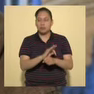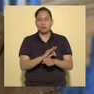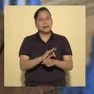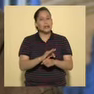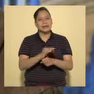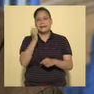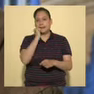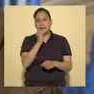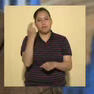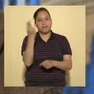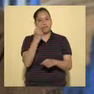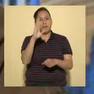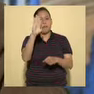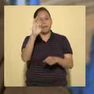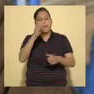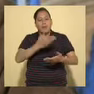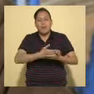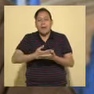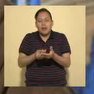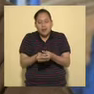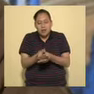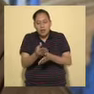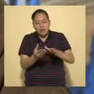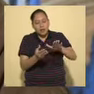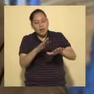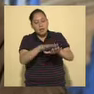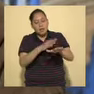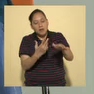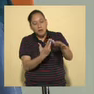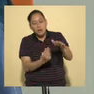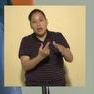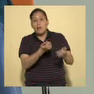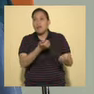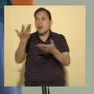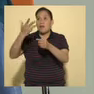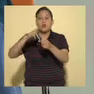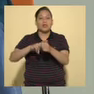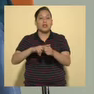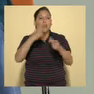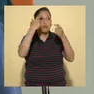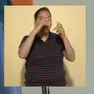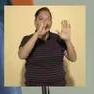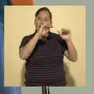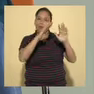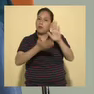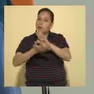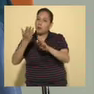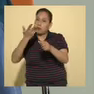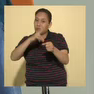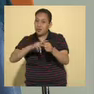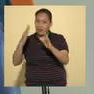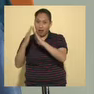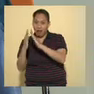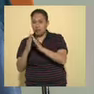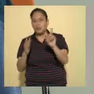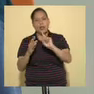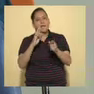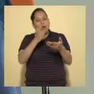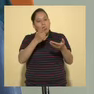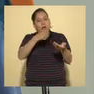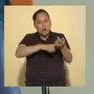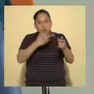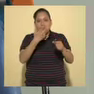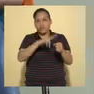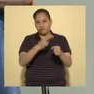que se haga en los recién nacidos antes de que egresen del hospital. Normalmente, para tomar, ahorita